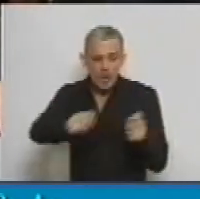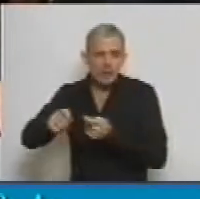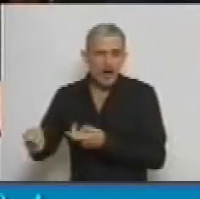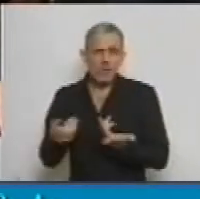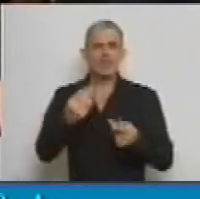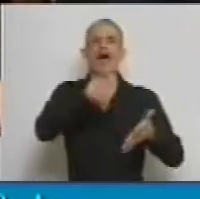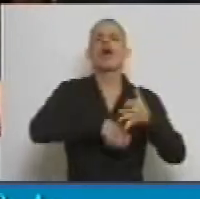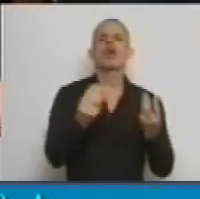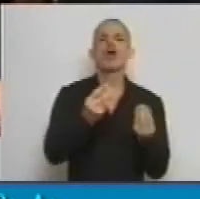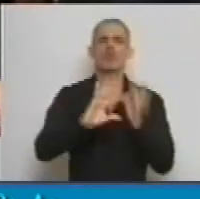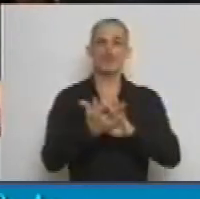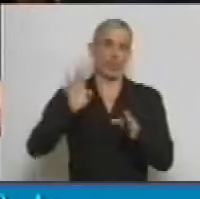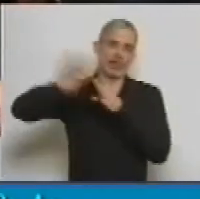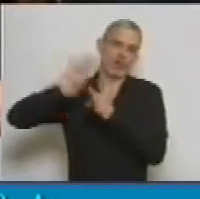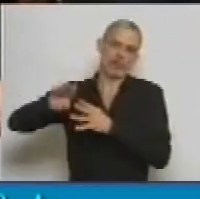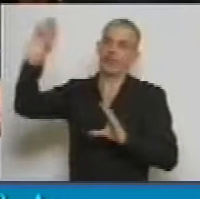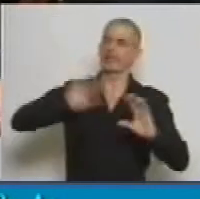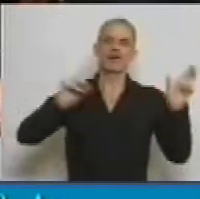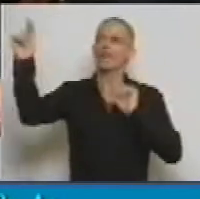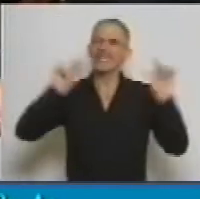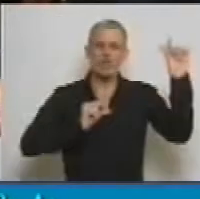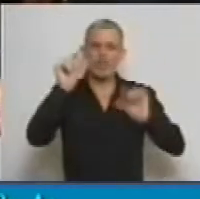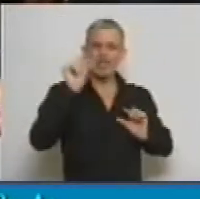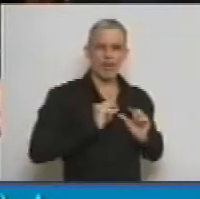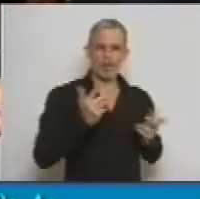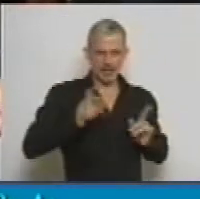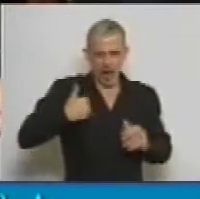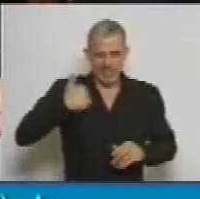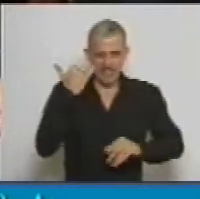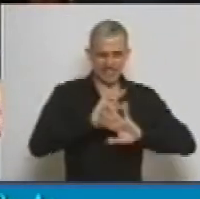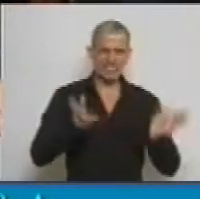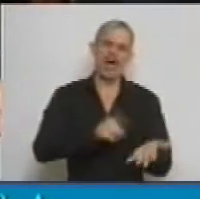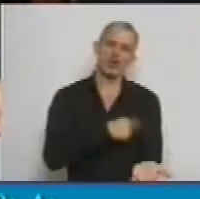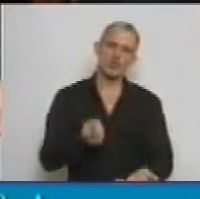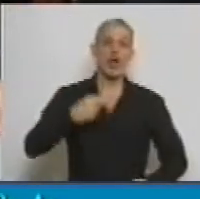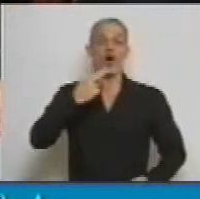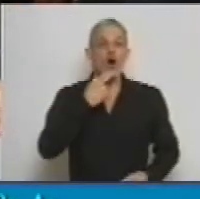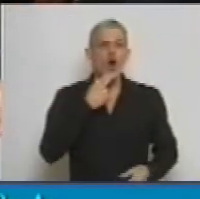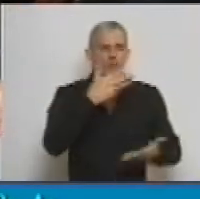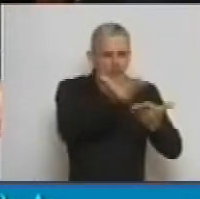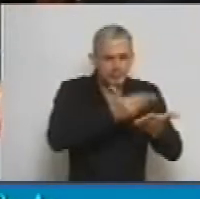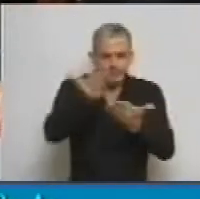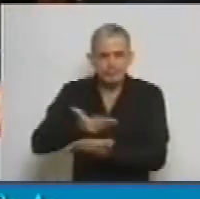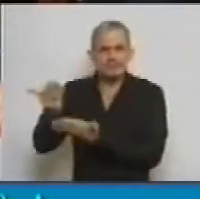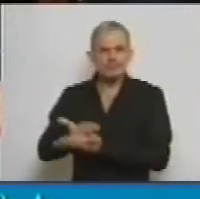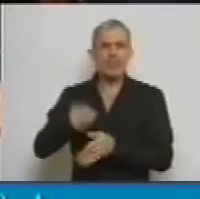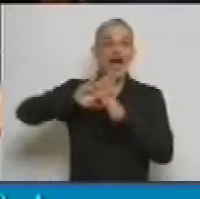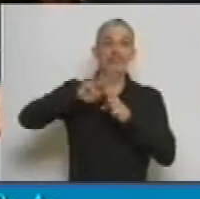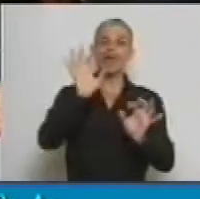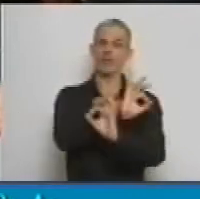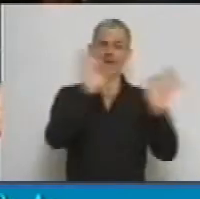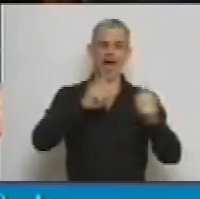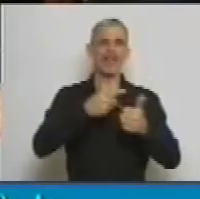querer corregirlo es el endeudamiento permanente, que también vivió la Argentina. 11 presupuestos no tuvieron deuda, no